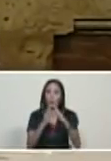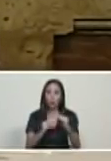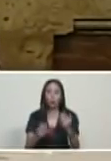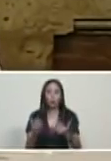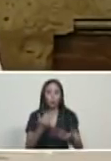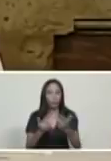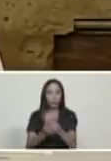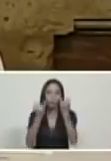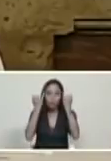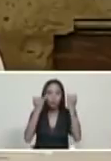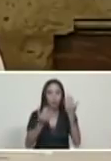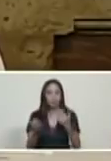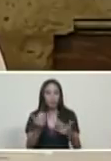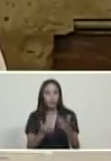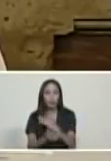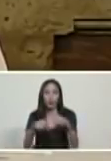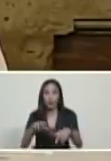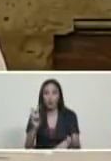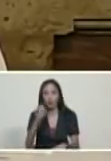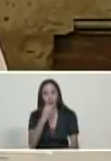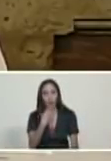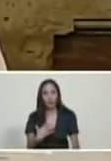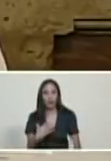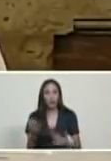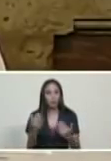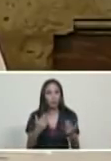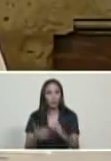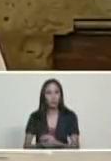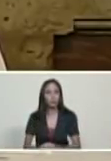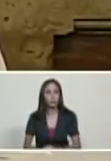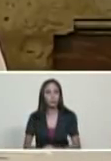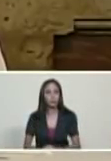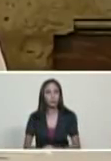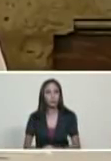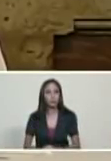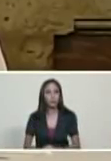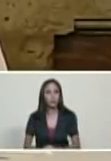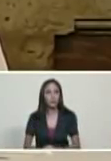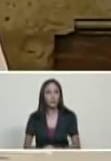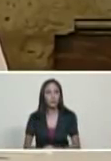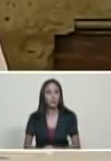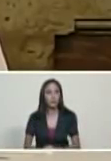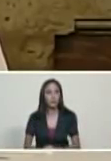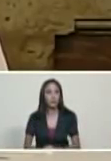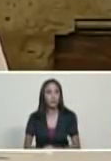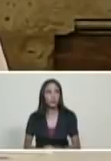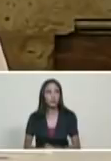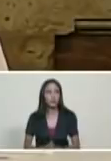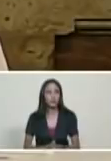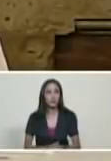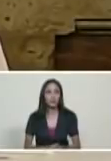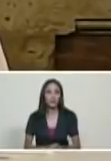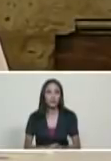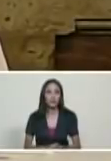de la Venezuela bella, la Venezuela bella. Hoy recibí a